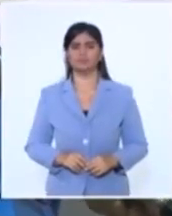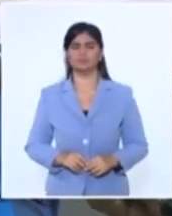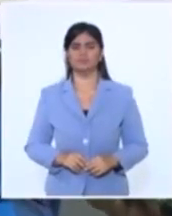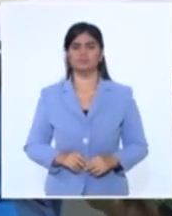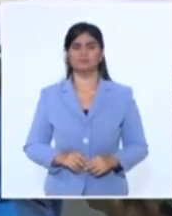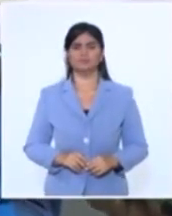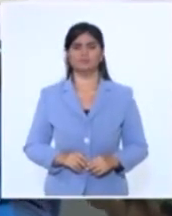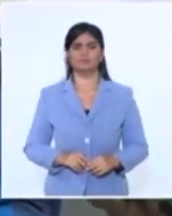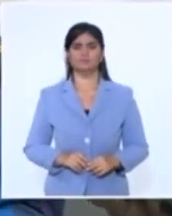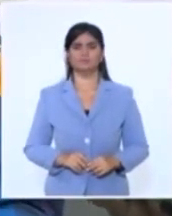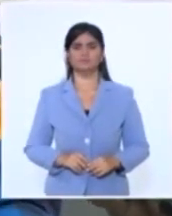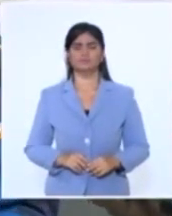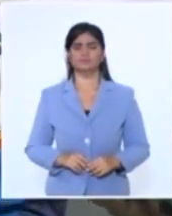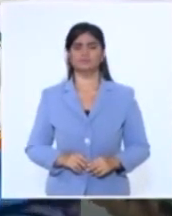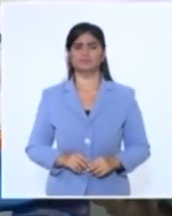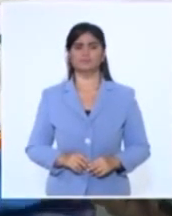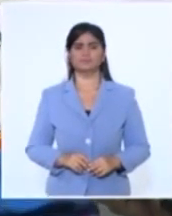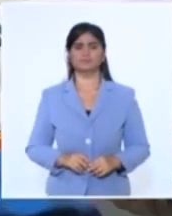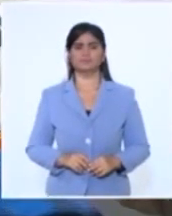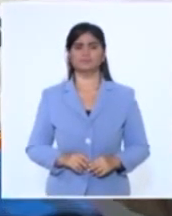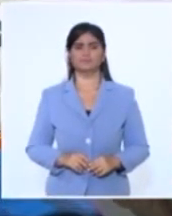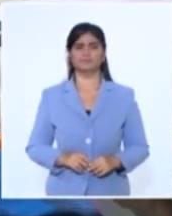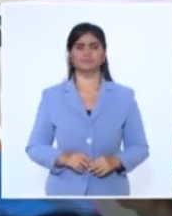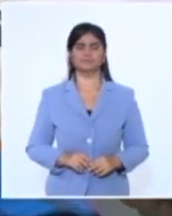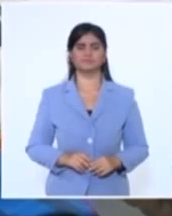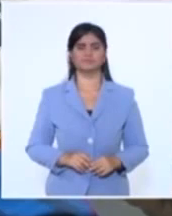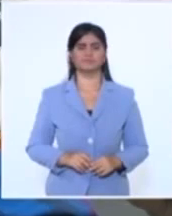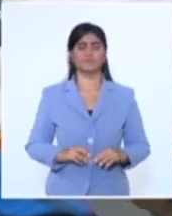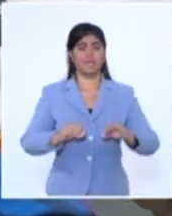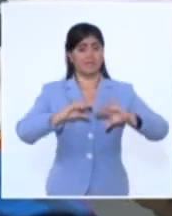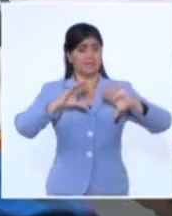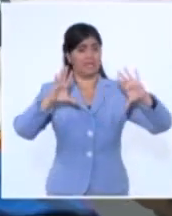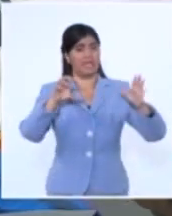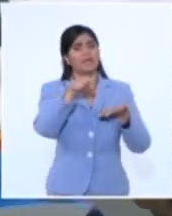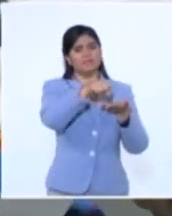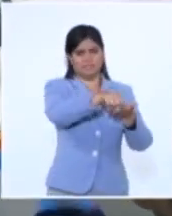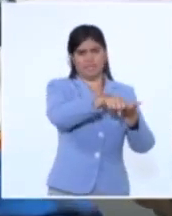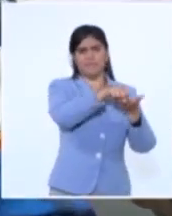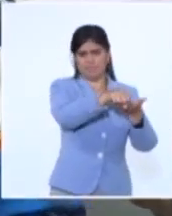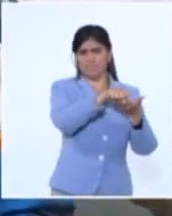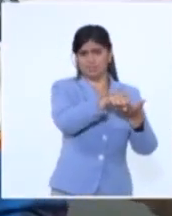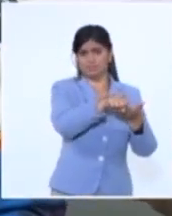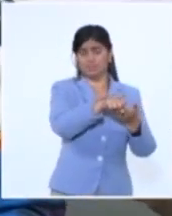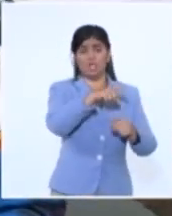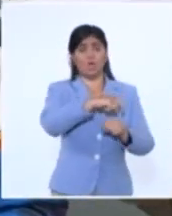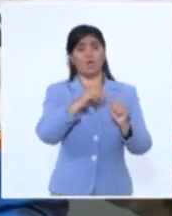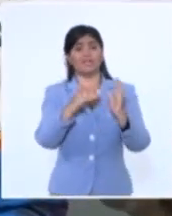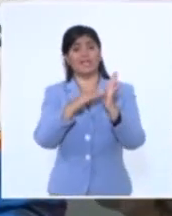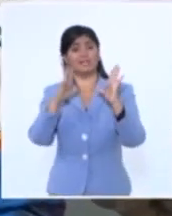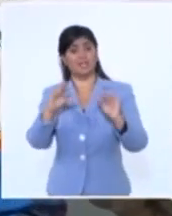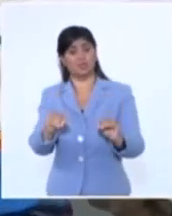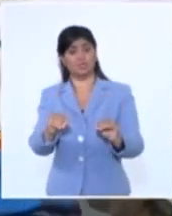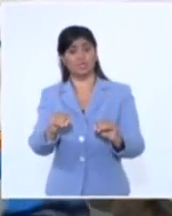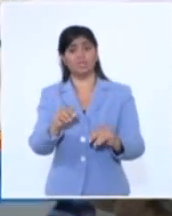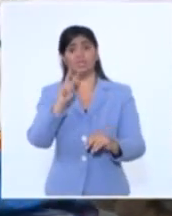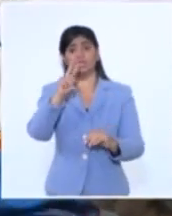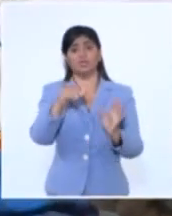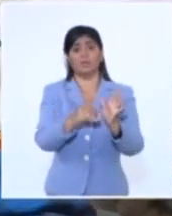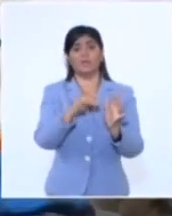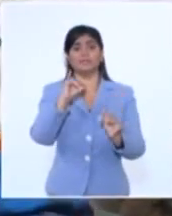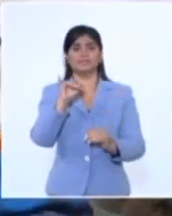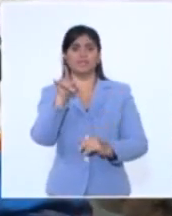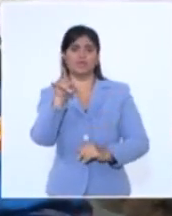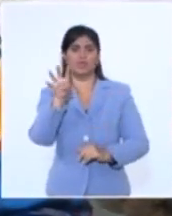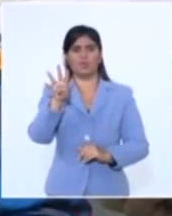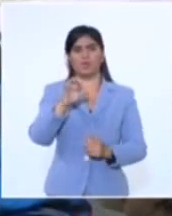Tenemos condiciones para cubrir la demanda durante todo el día y en la hora de la máxima demanda tenemos previsto una disponibilidad de 2.694 megawatts